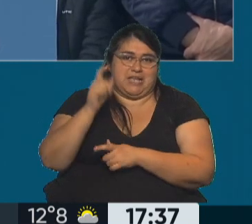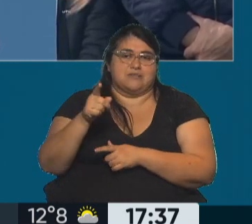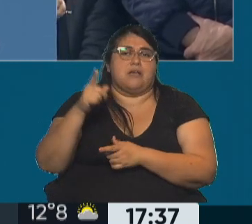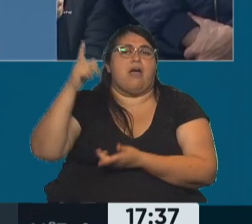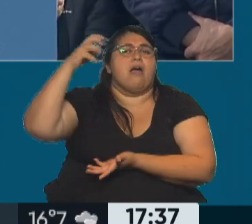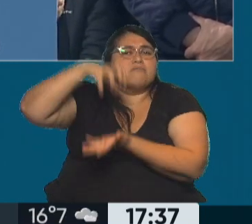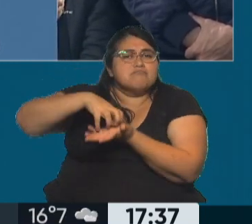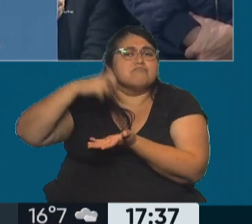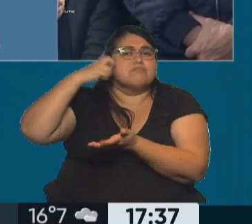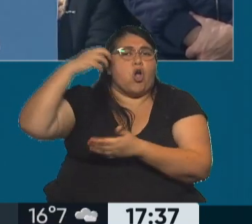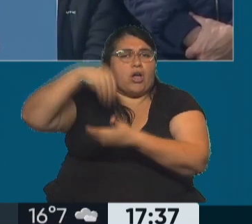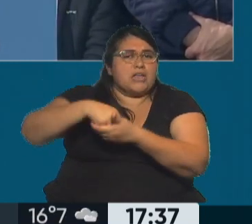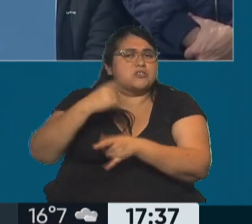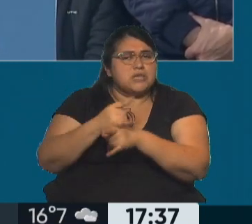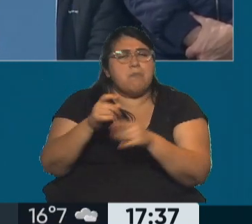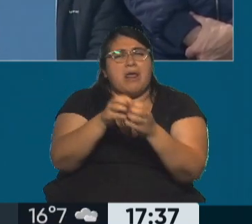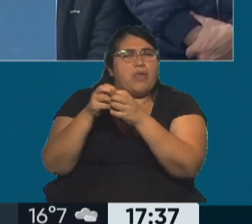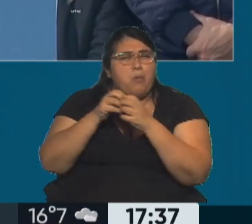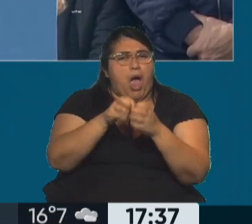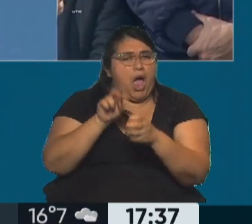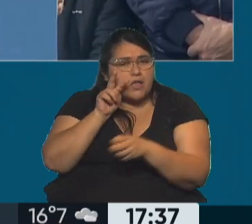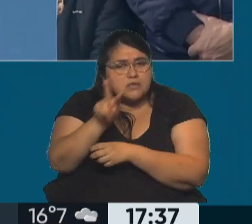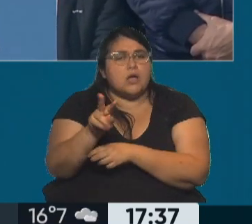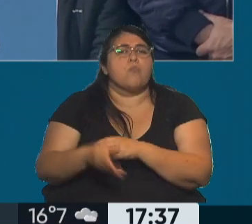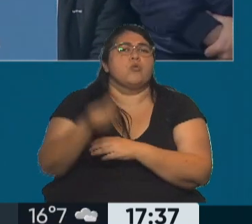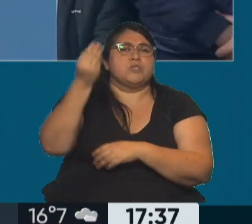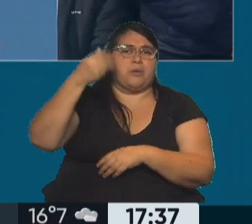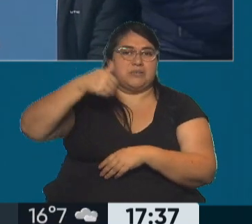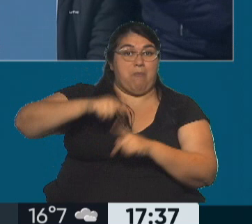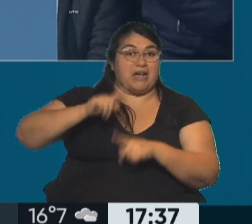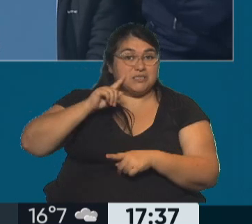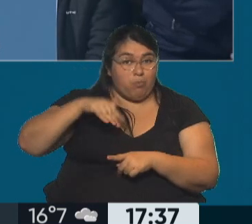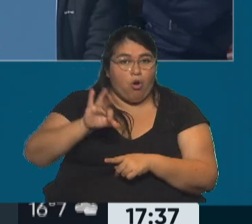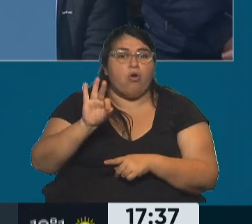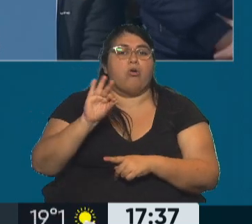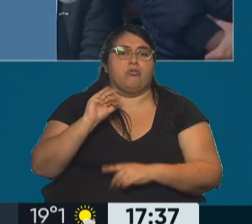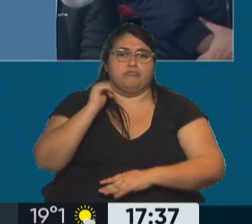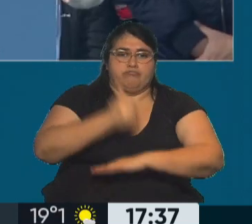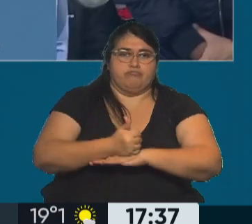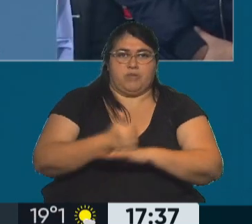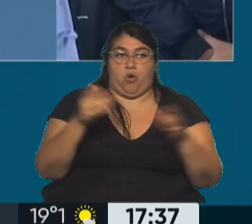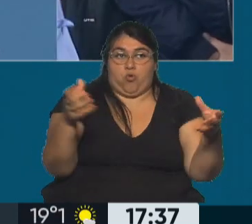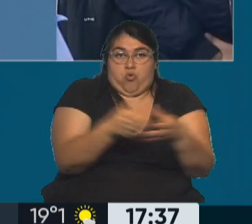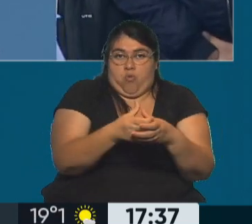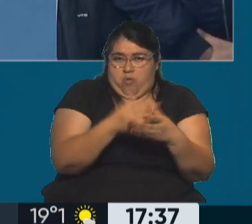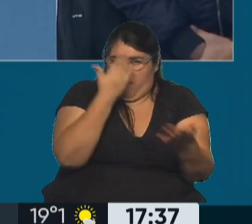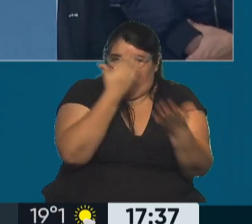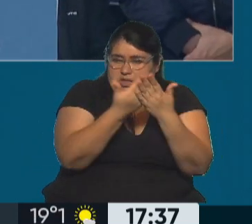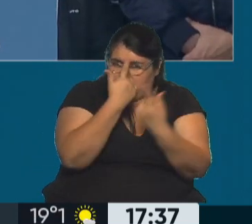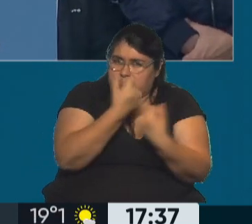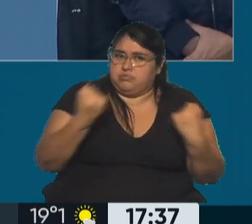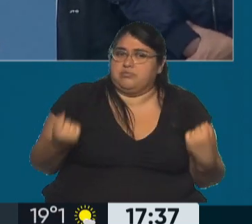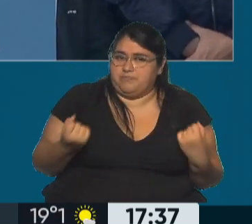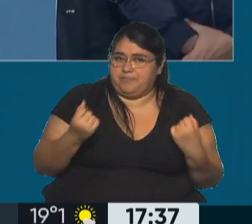Exacto. Y sabemos que en pleno debate se levantó Máximo Kirchner al frente de ese bloque del